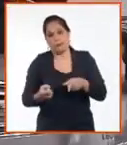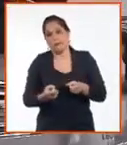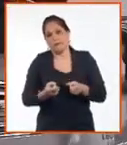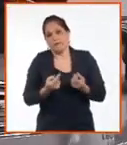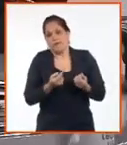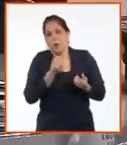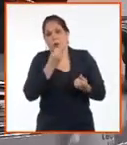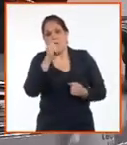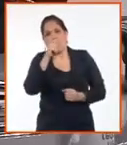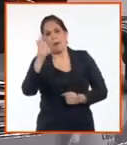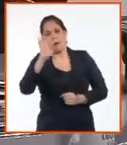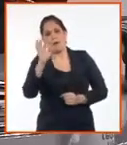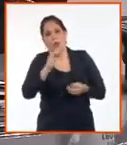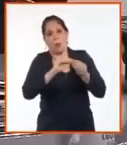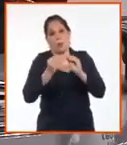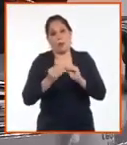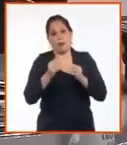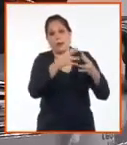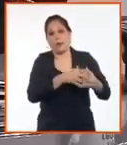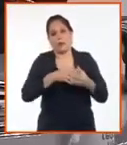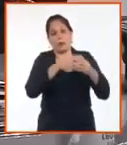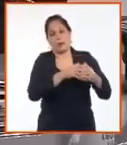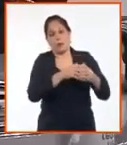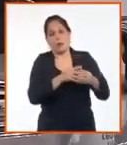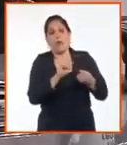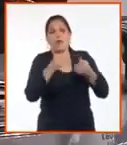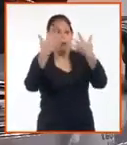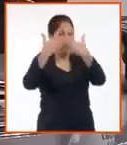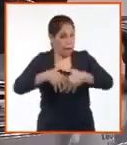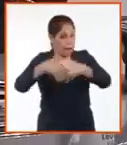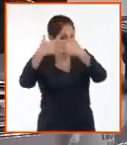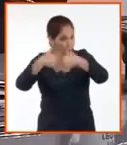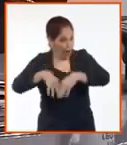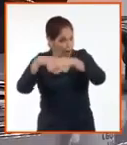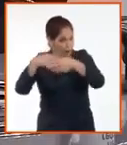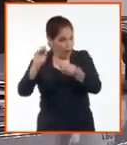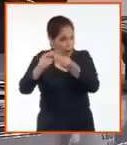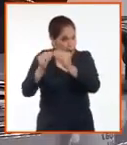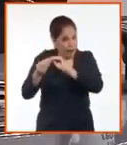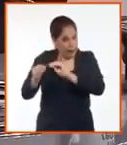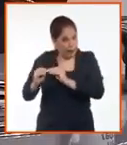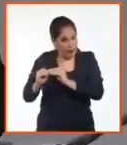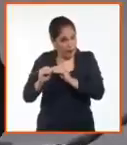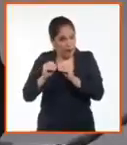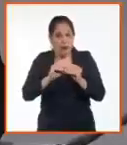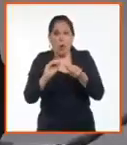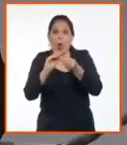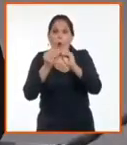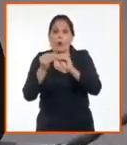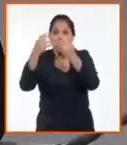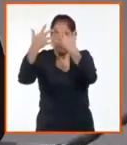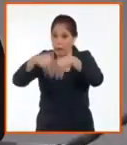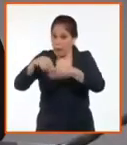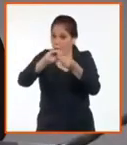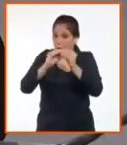un 10 por ciento de componentes norteamérica más un 10 por ciento componente automática cualquier producto que incluyendo los medicamentos exactos